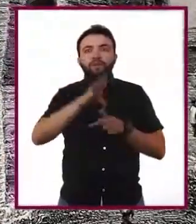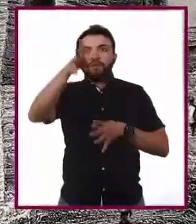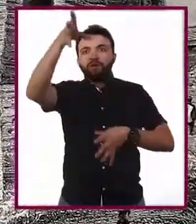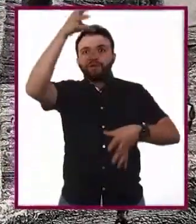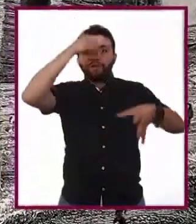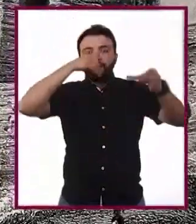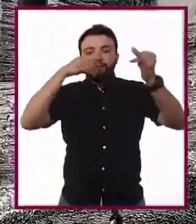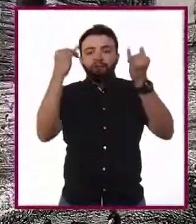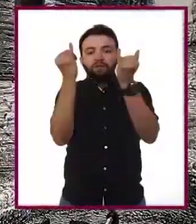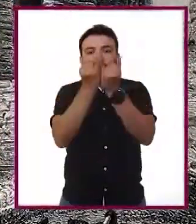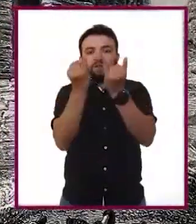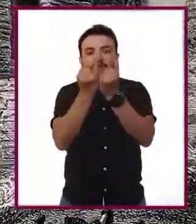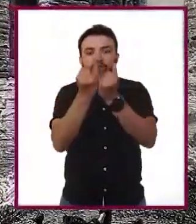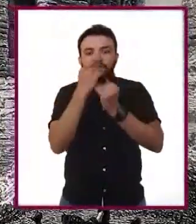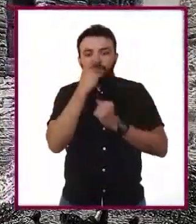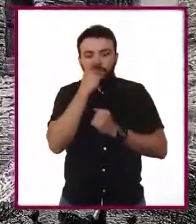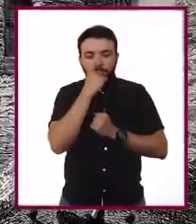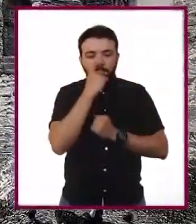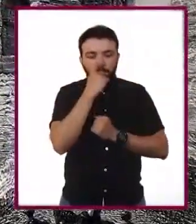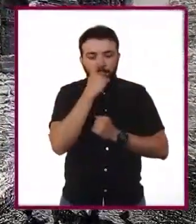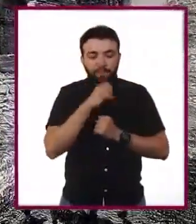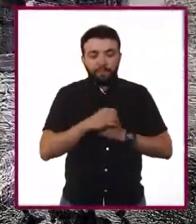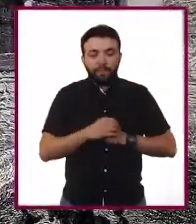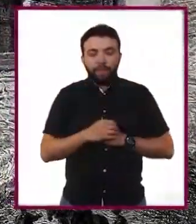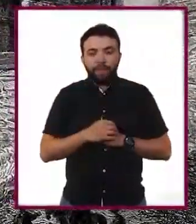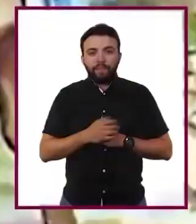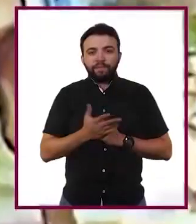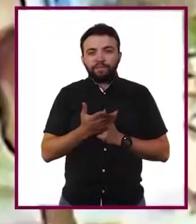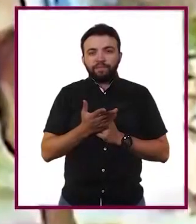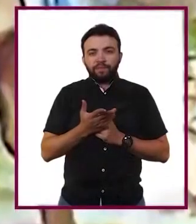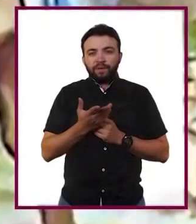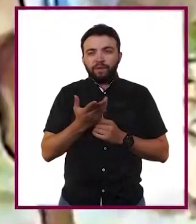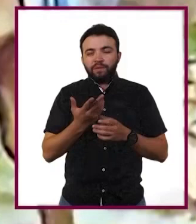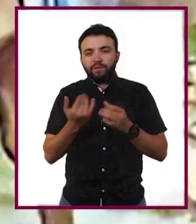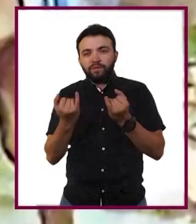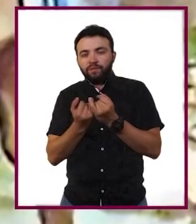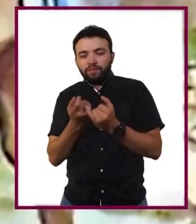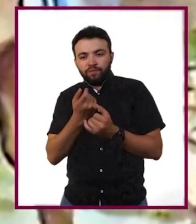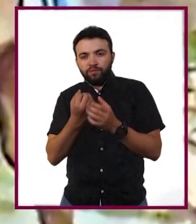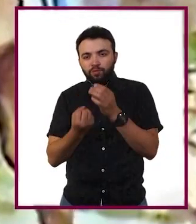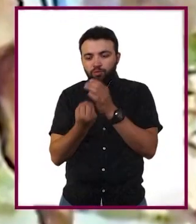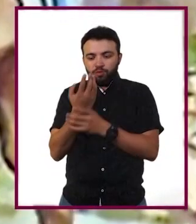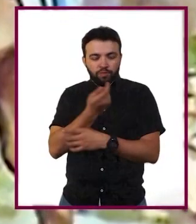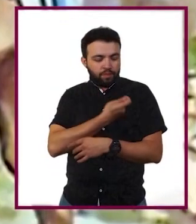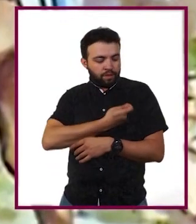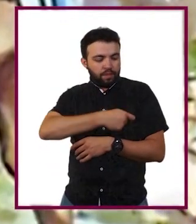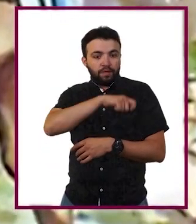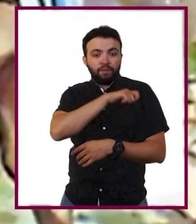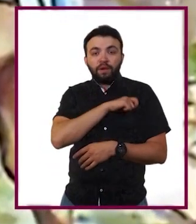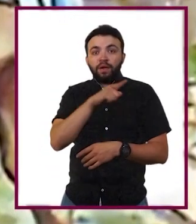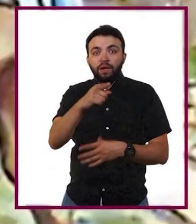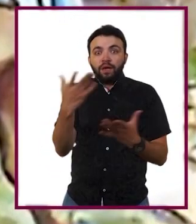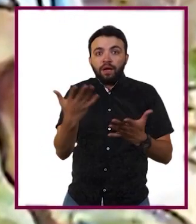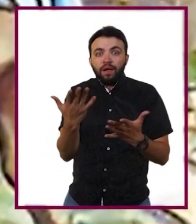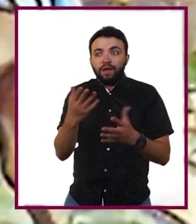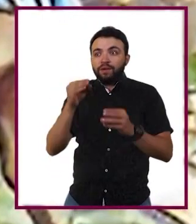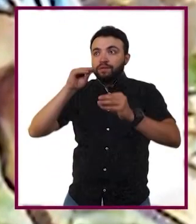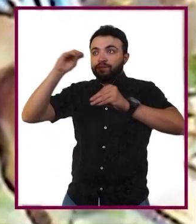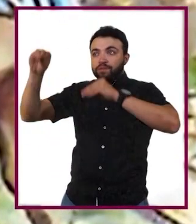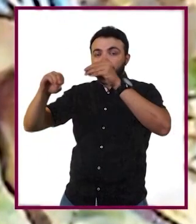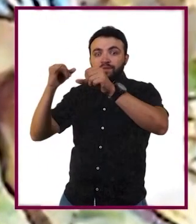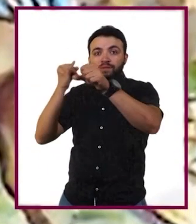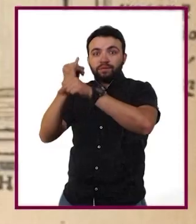realmente en los diferentes pueblos de lo que ahora, bueno, de lo que fue la Nueva España, ellos son los encargados de traer agua de